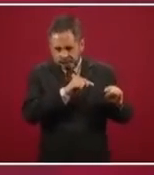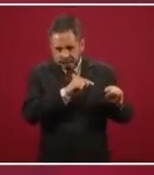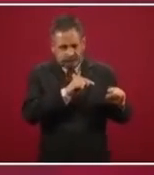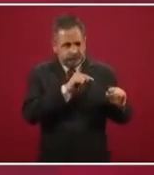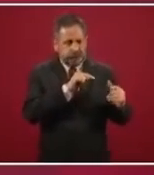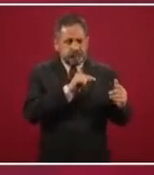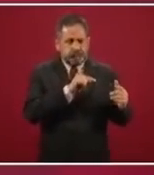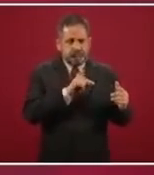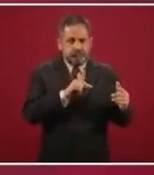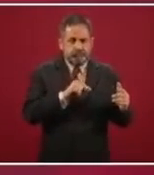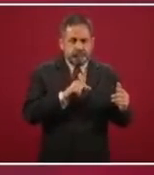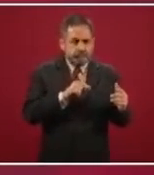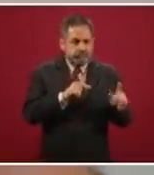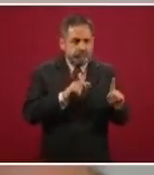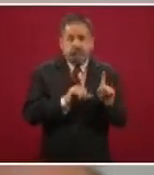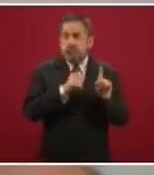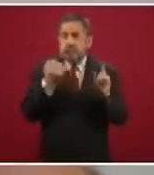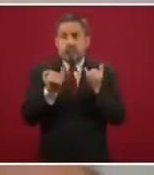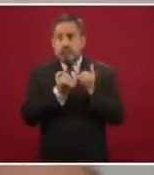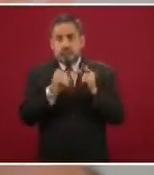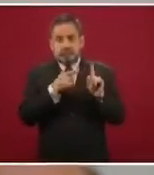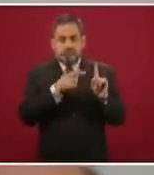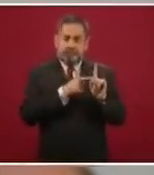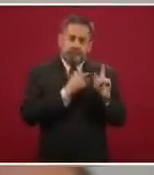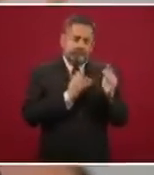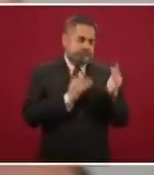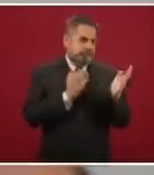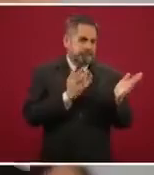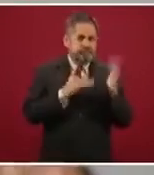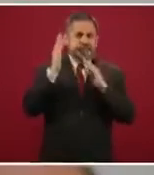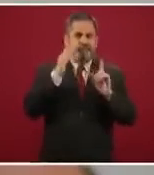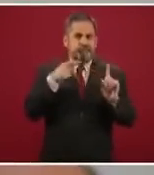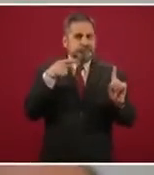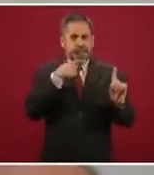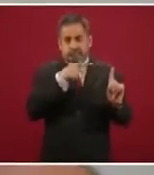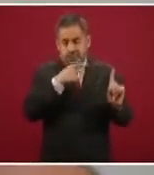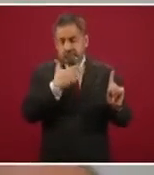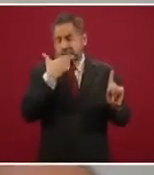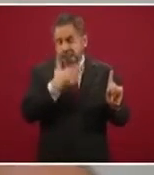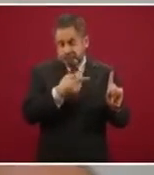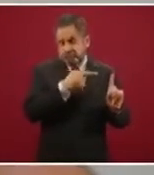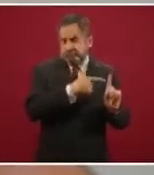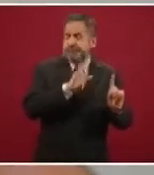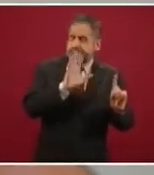sea, no hay nadie más importante que él.